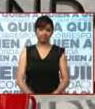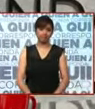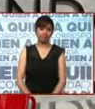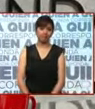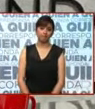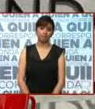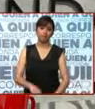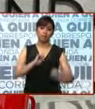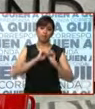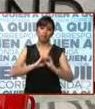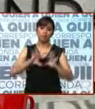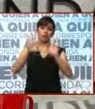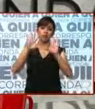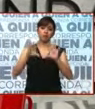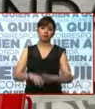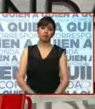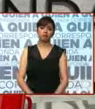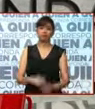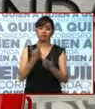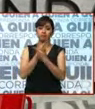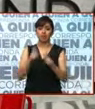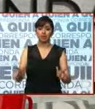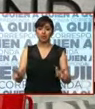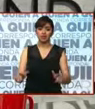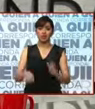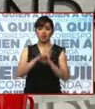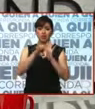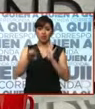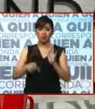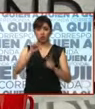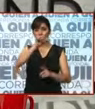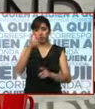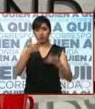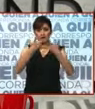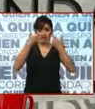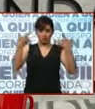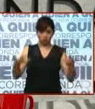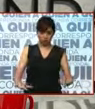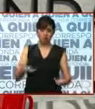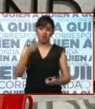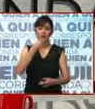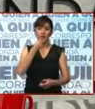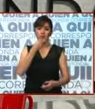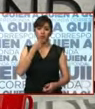lo soltaron. No vaya a ser la de malas que al rato le traigo la historia que el Chicles estaba haciendo algo